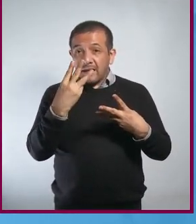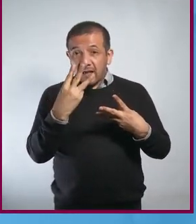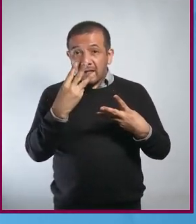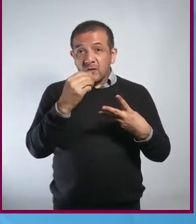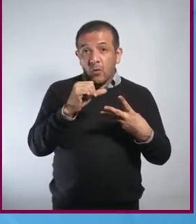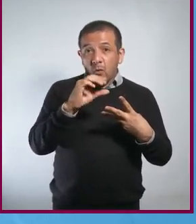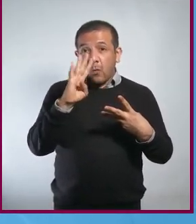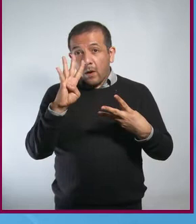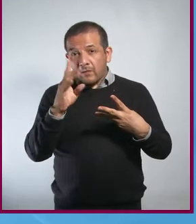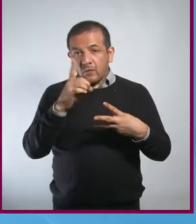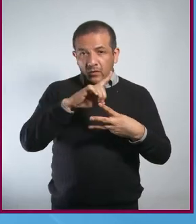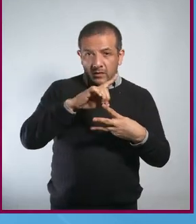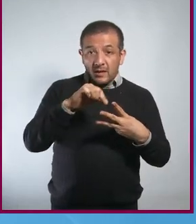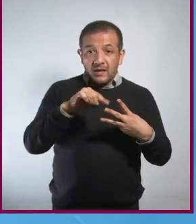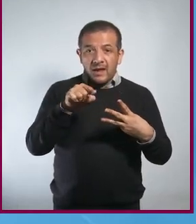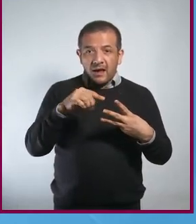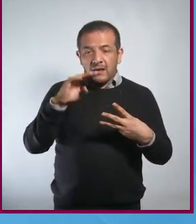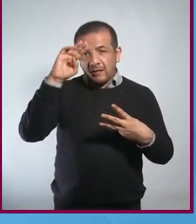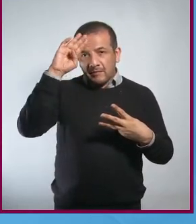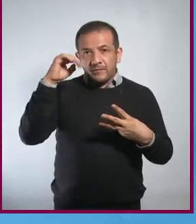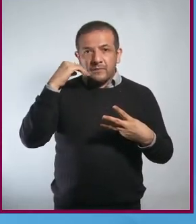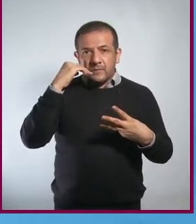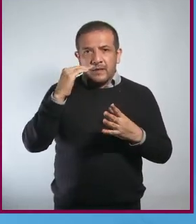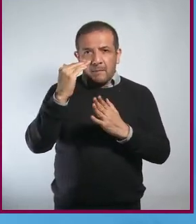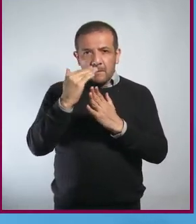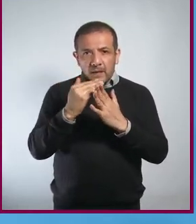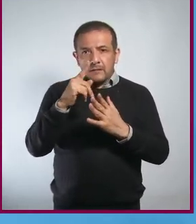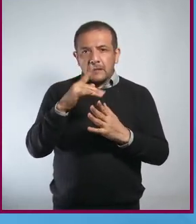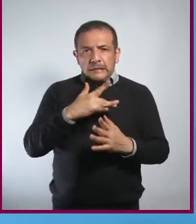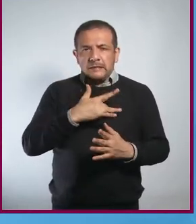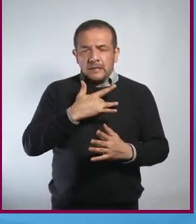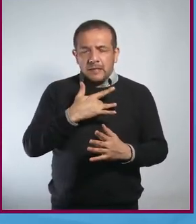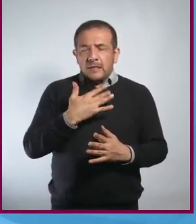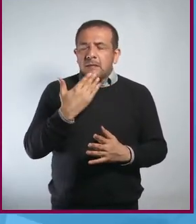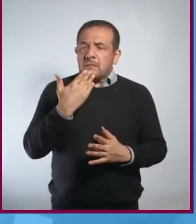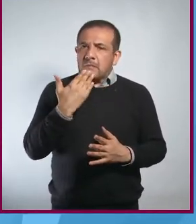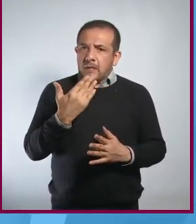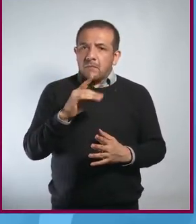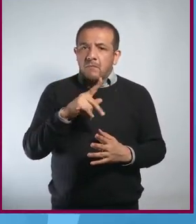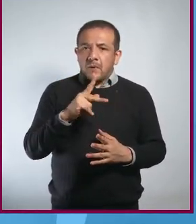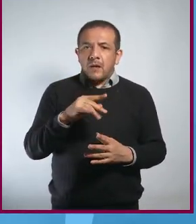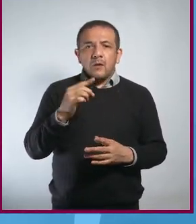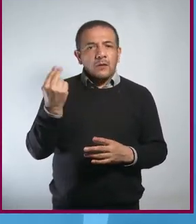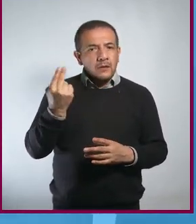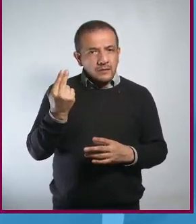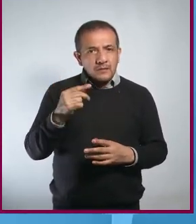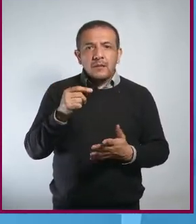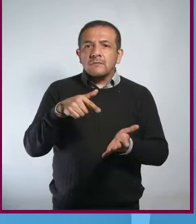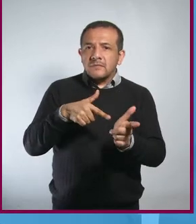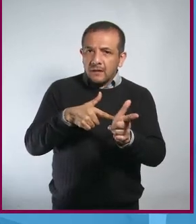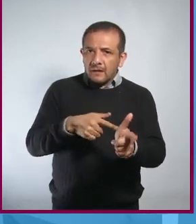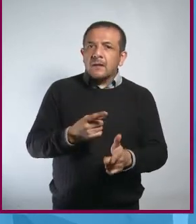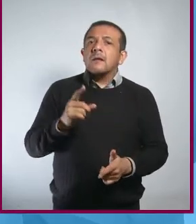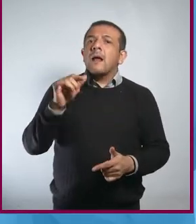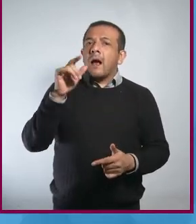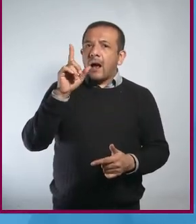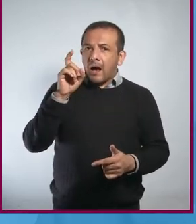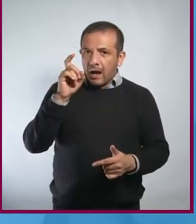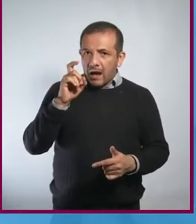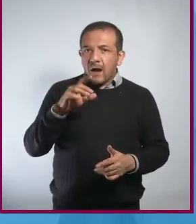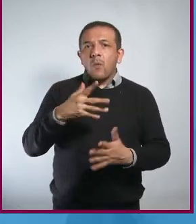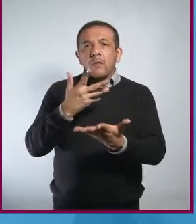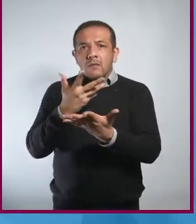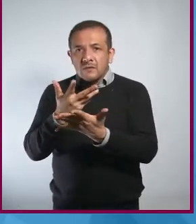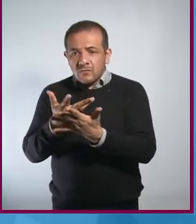cuando cae la fiebre y aunque se experimenta sensación de mejoría, el reposo y la hidratación deben mantenerse. En